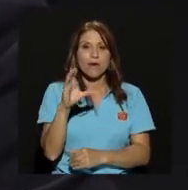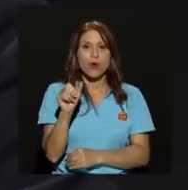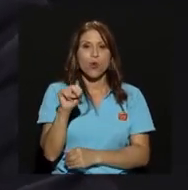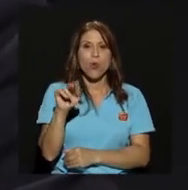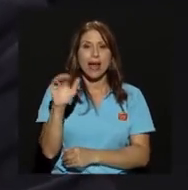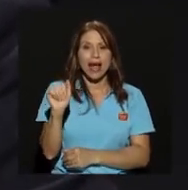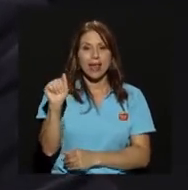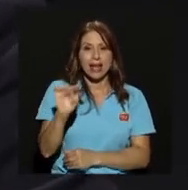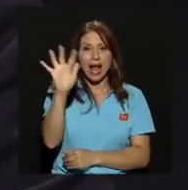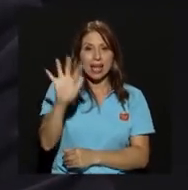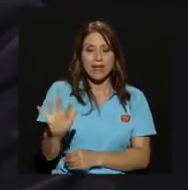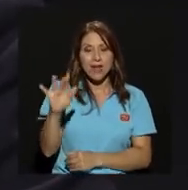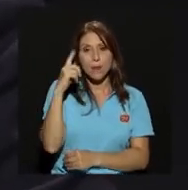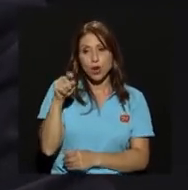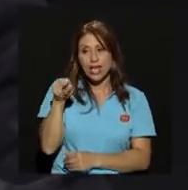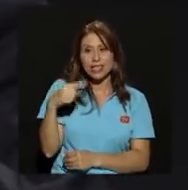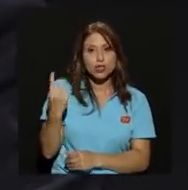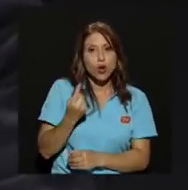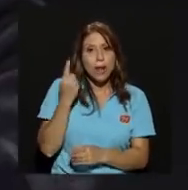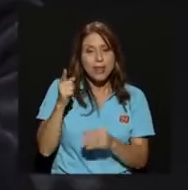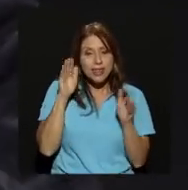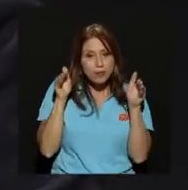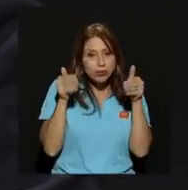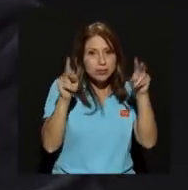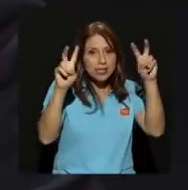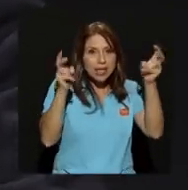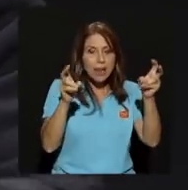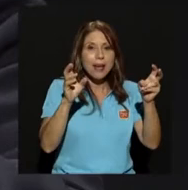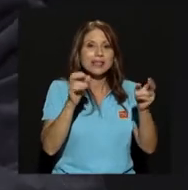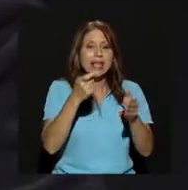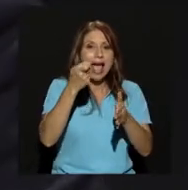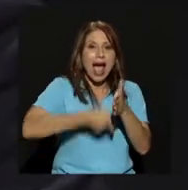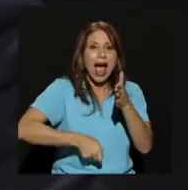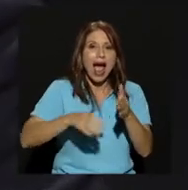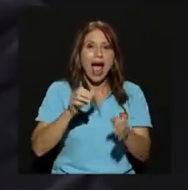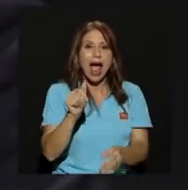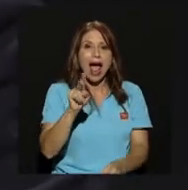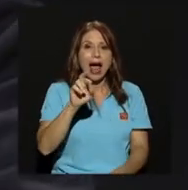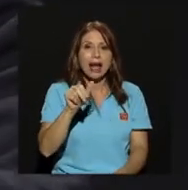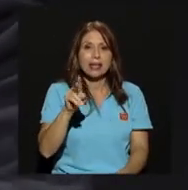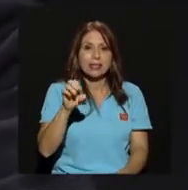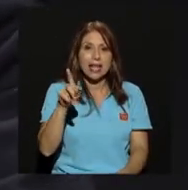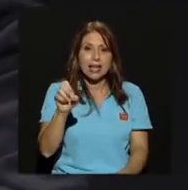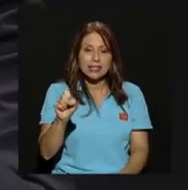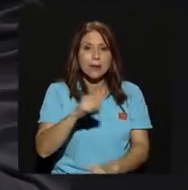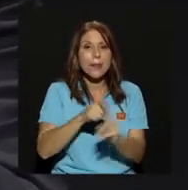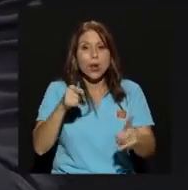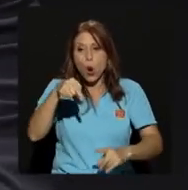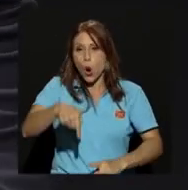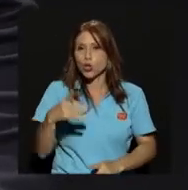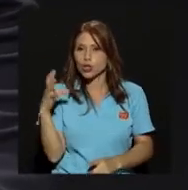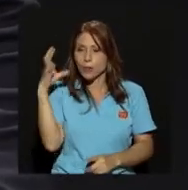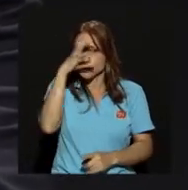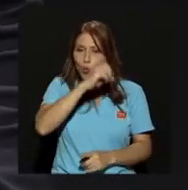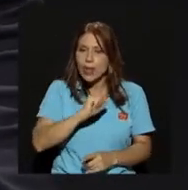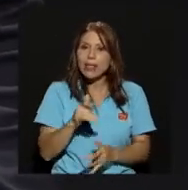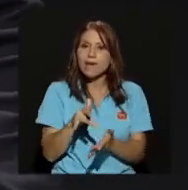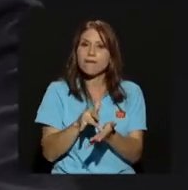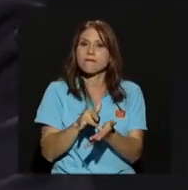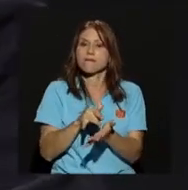refería a temas arancelarios lo cierto es que hoy nos damos cuenta de la fragilidad de un esquema de ese